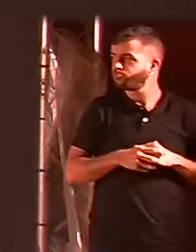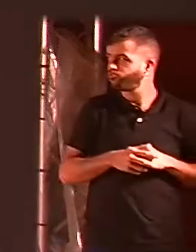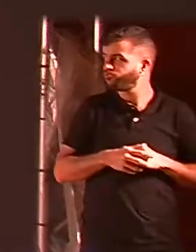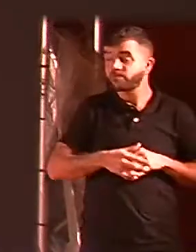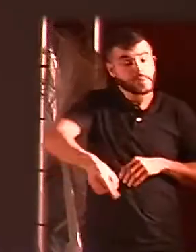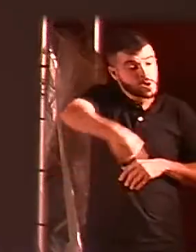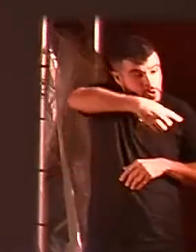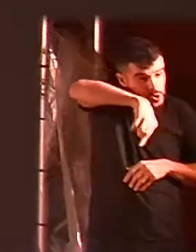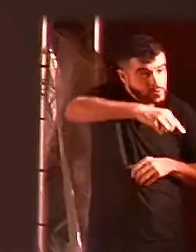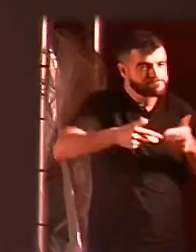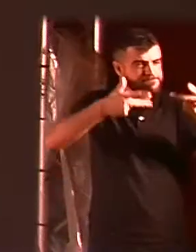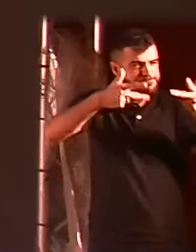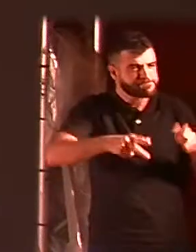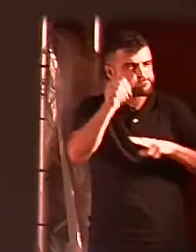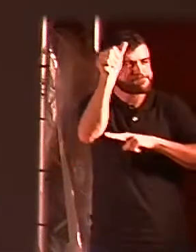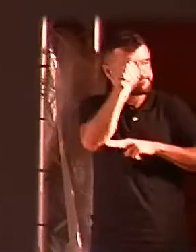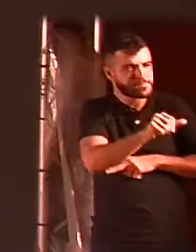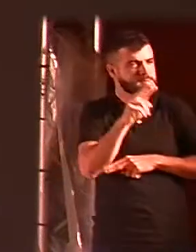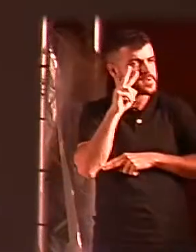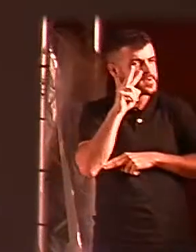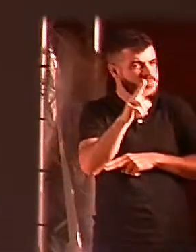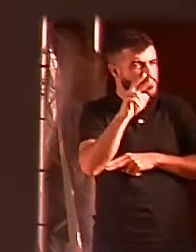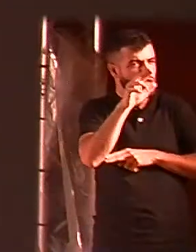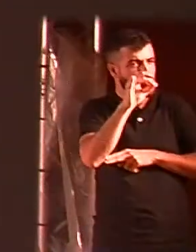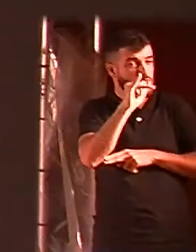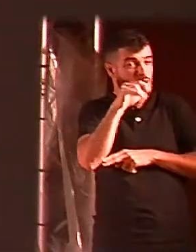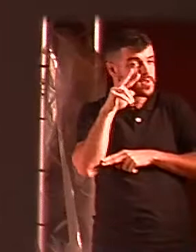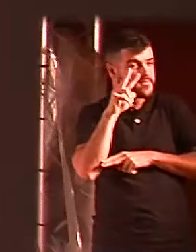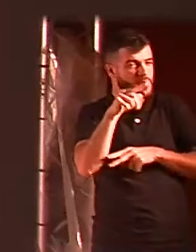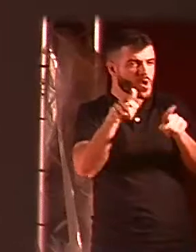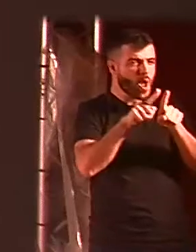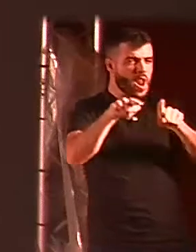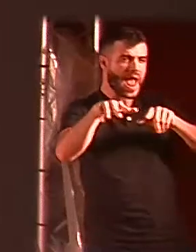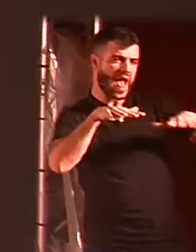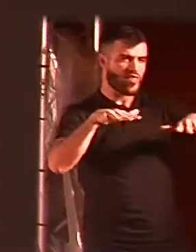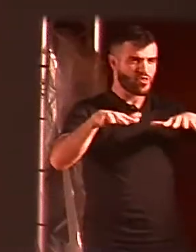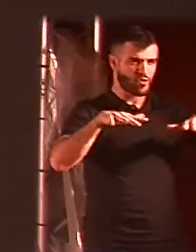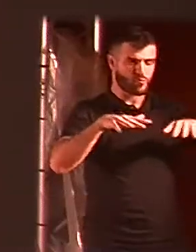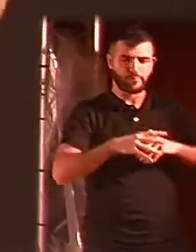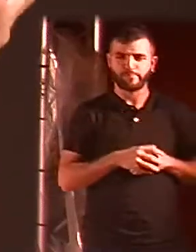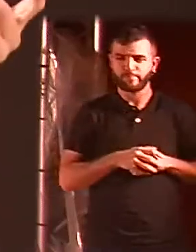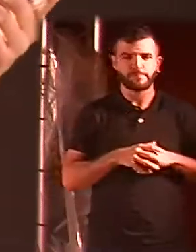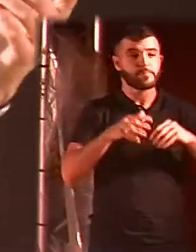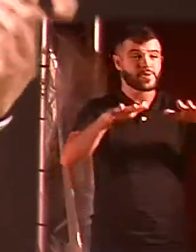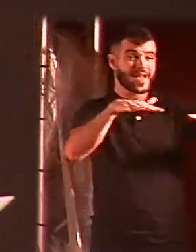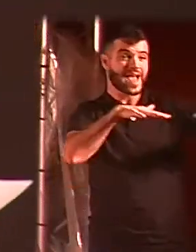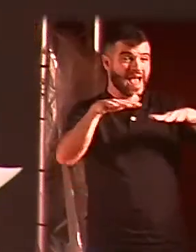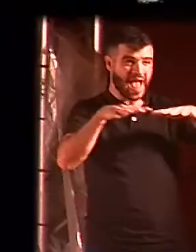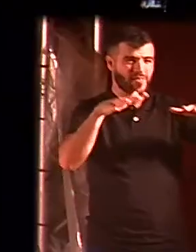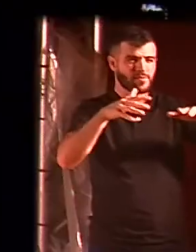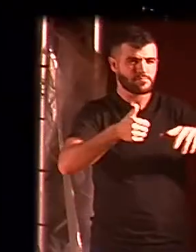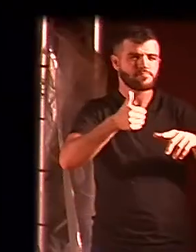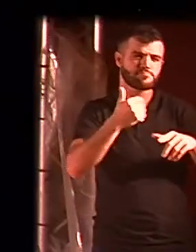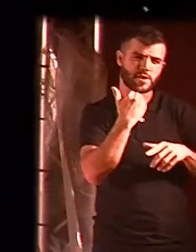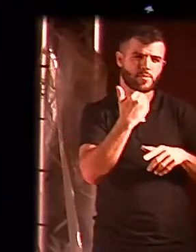Nosotros, como espectadores, vemos a Roy Barry desarrollando una acción. Pero va más allá. Puede que